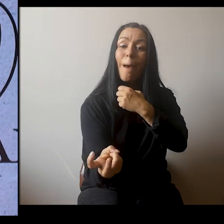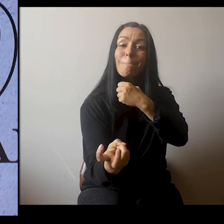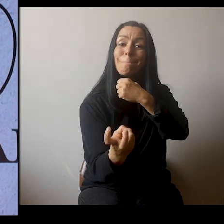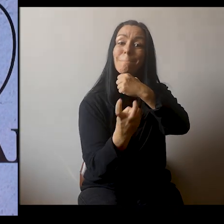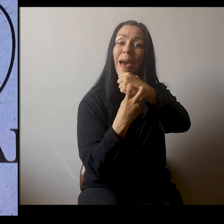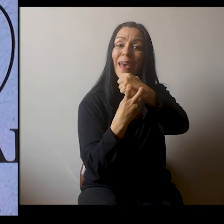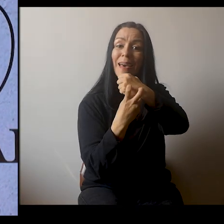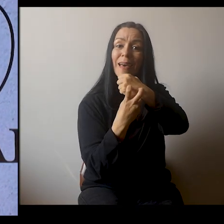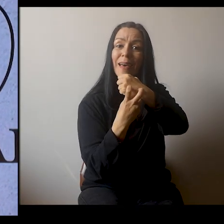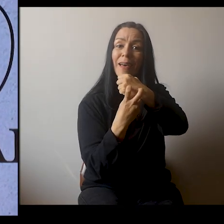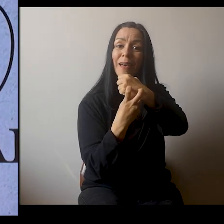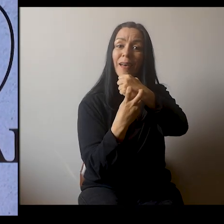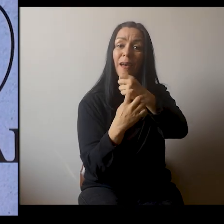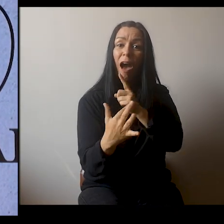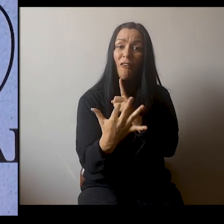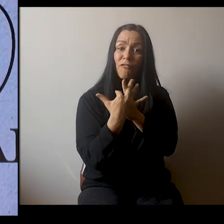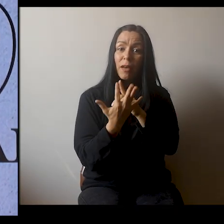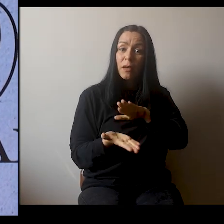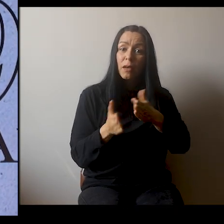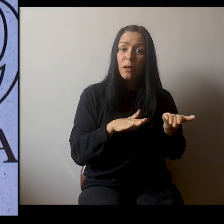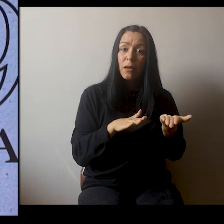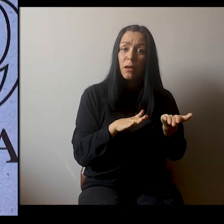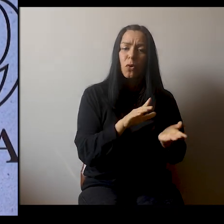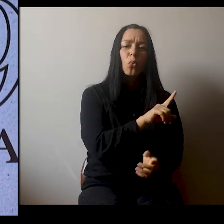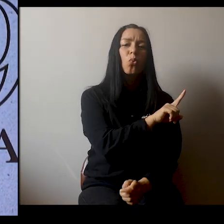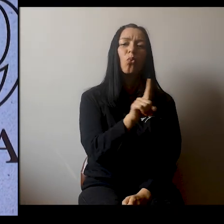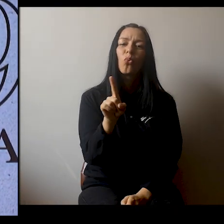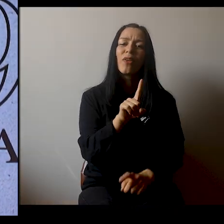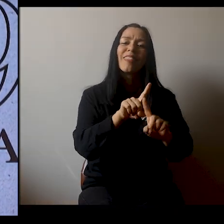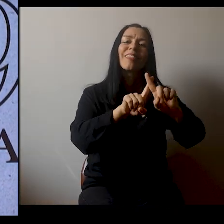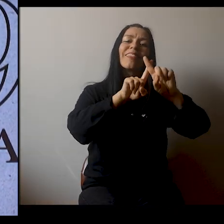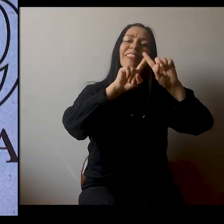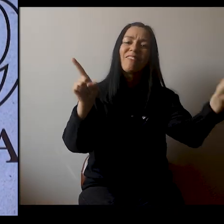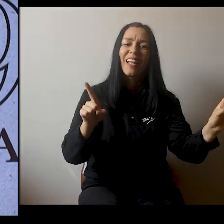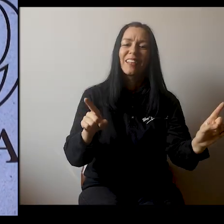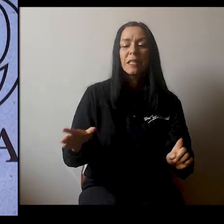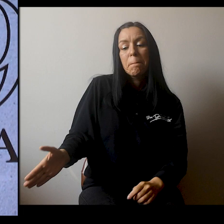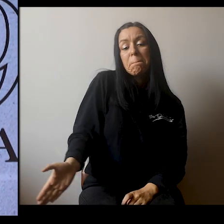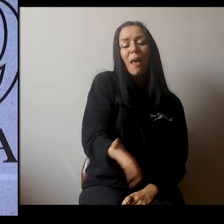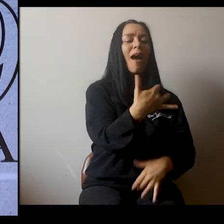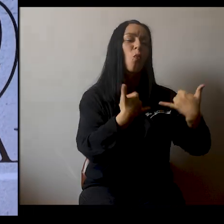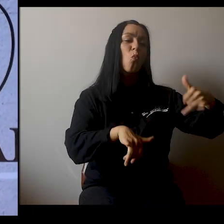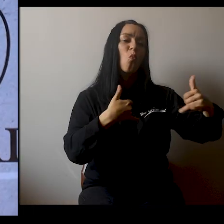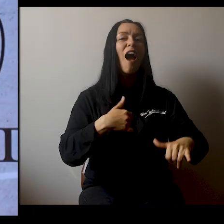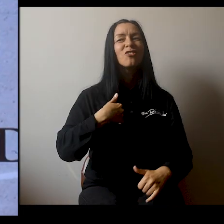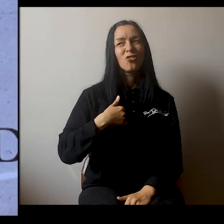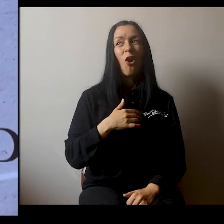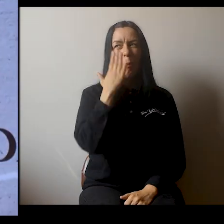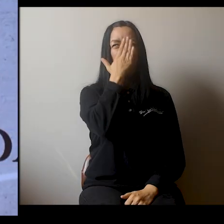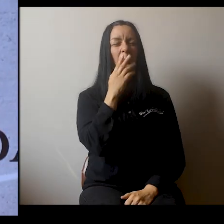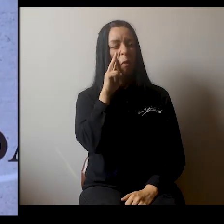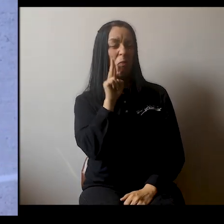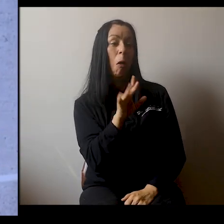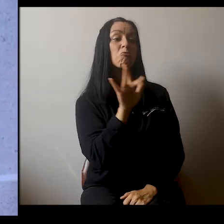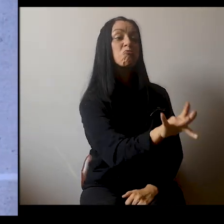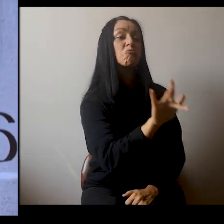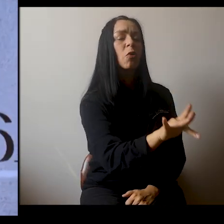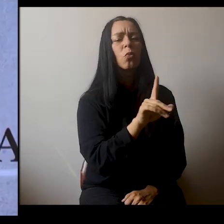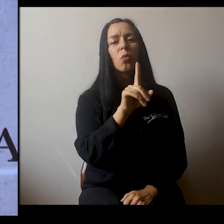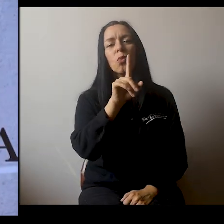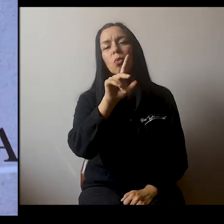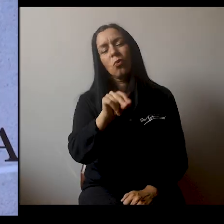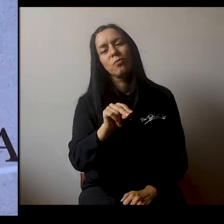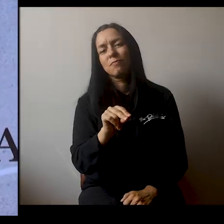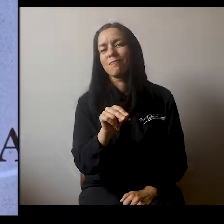venenosa te muerde, no morirás. Es muy diferente a ve y juegas